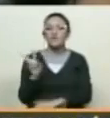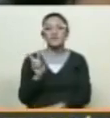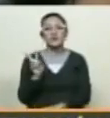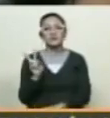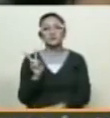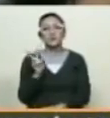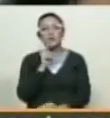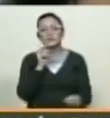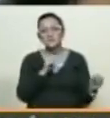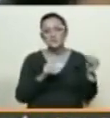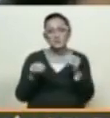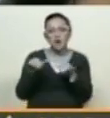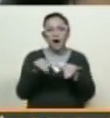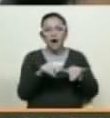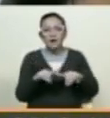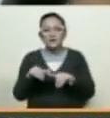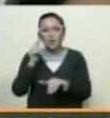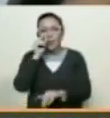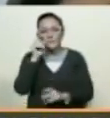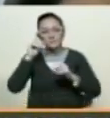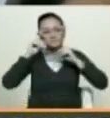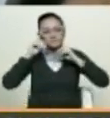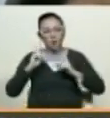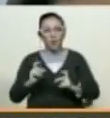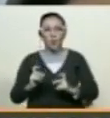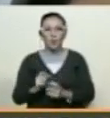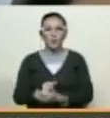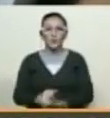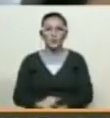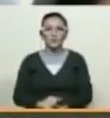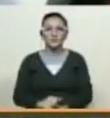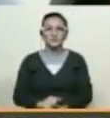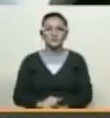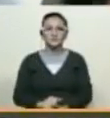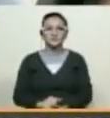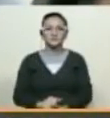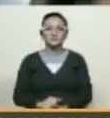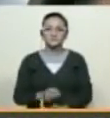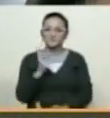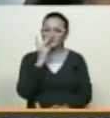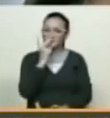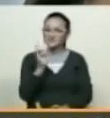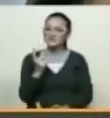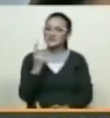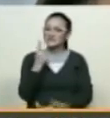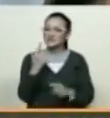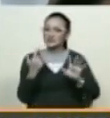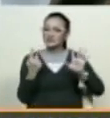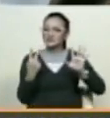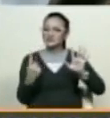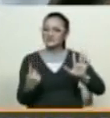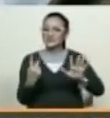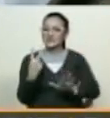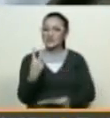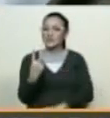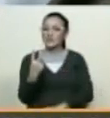el arquitecto Fruto Vivas, ¿no? En donde en el marco de la visita 162 de la Divina